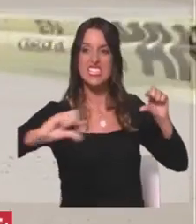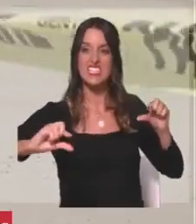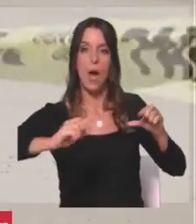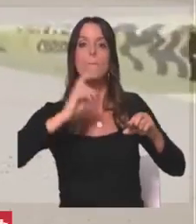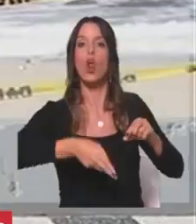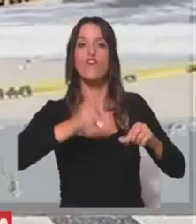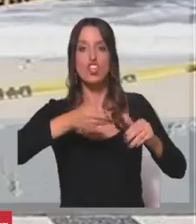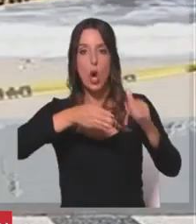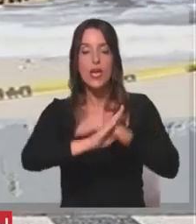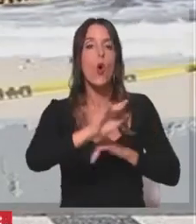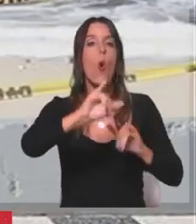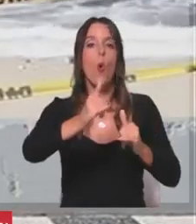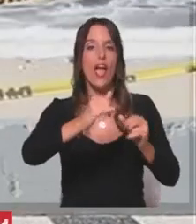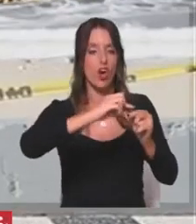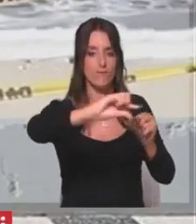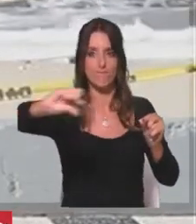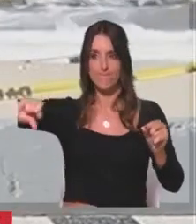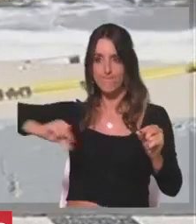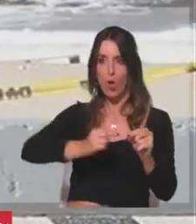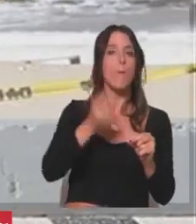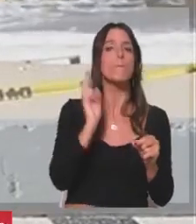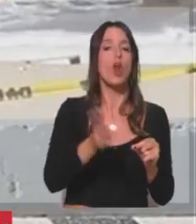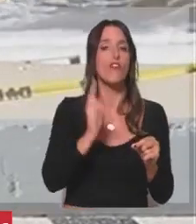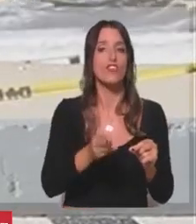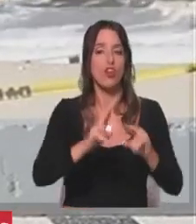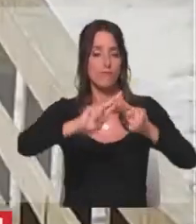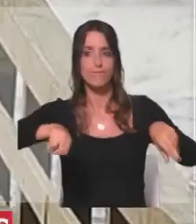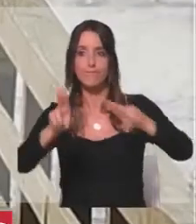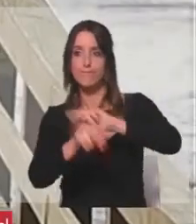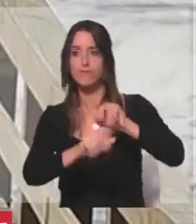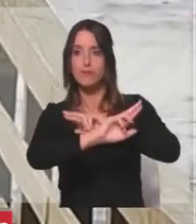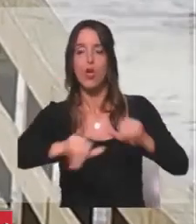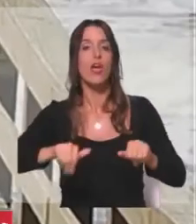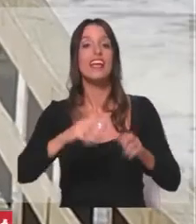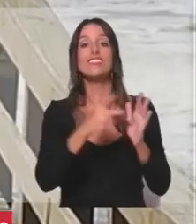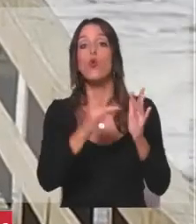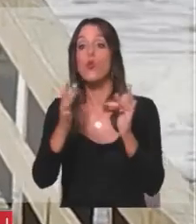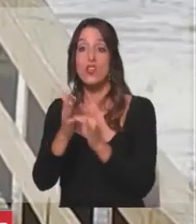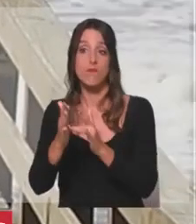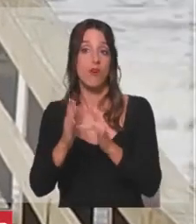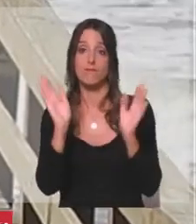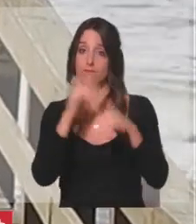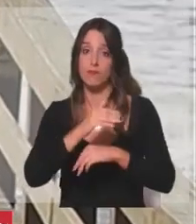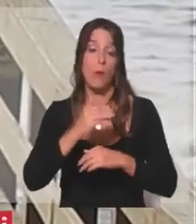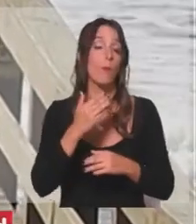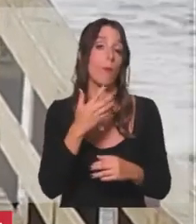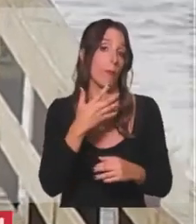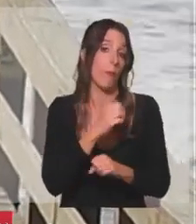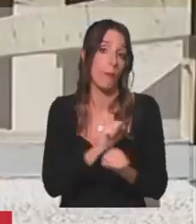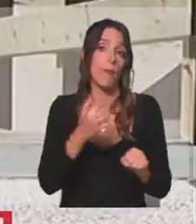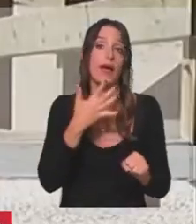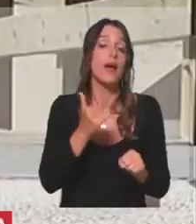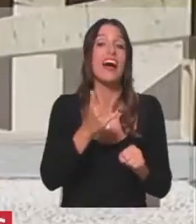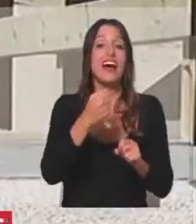infantiles precintados y el control férreo de las fuerzas de seguridad durante la semana de turismo. En una de las semanas de mayor demanda del año,